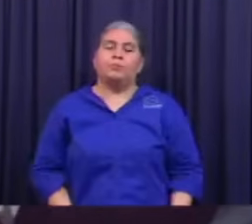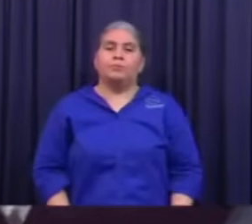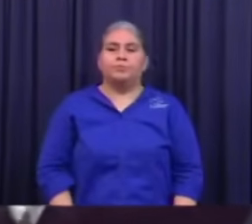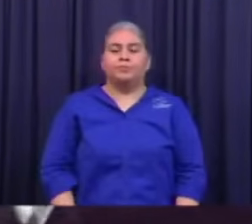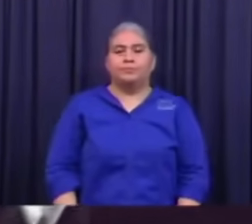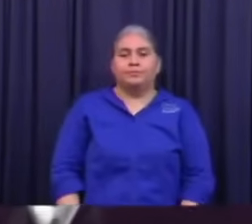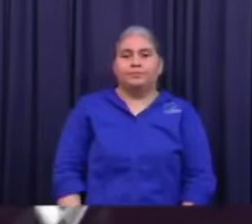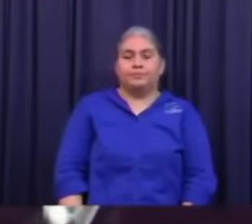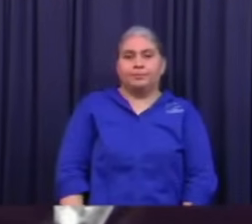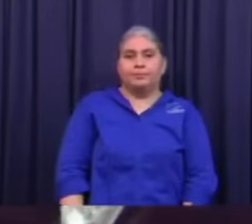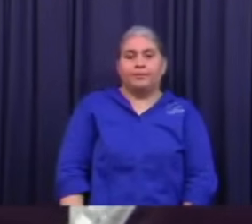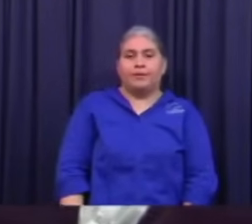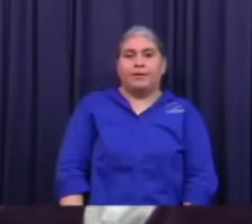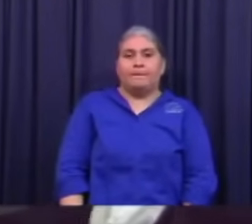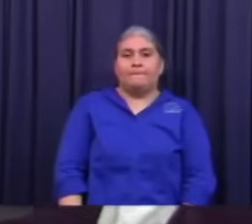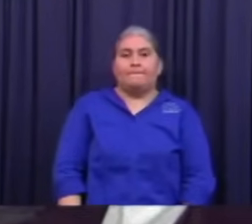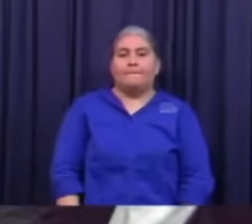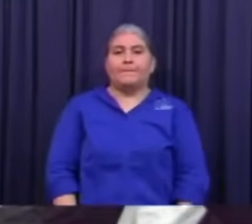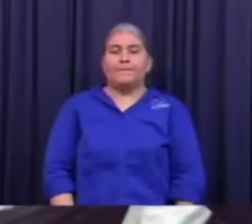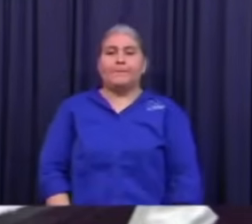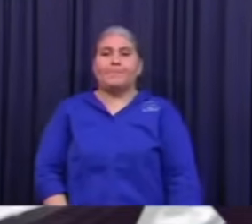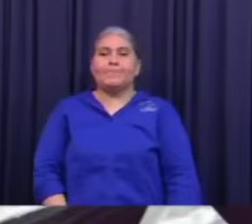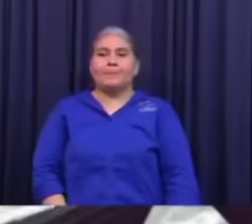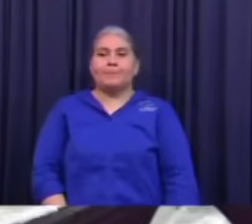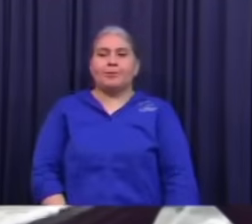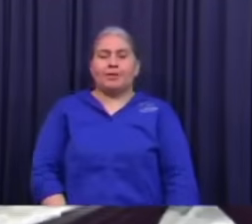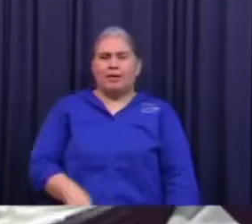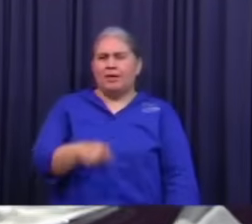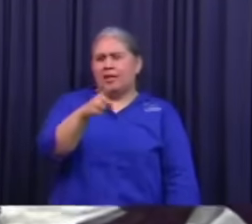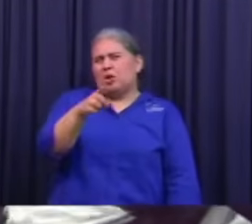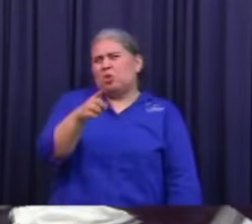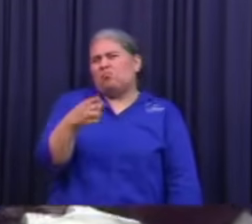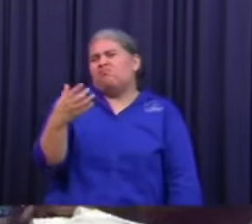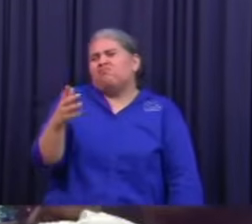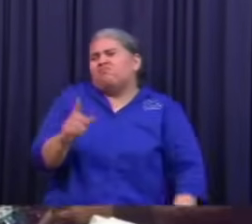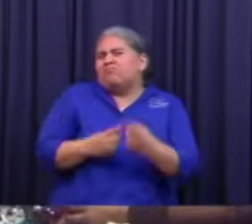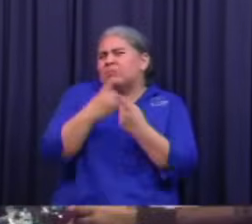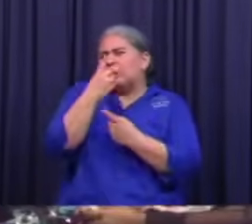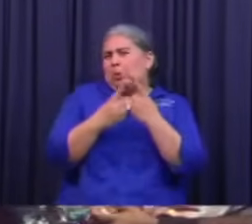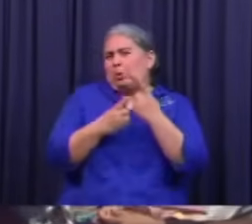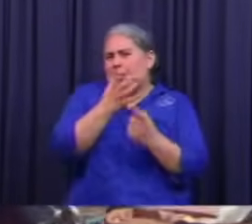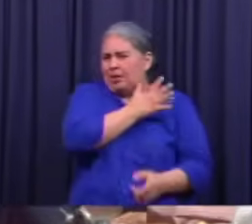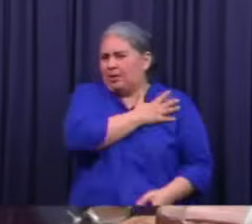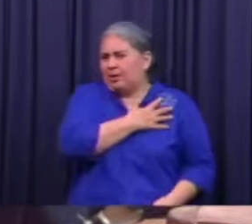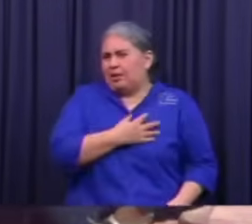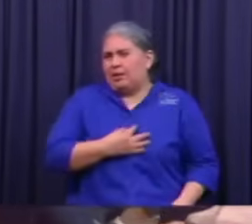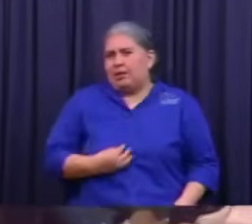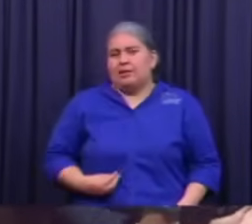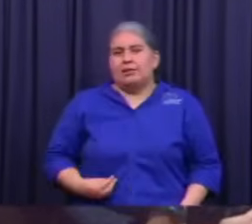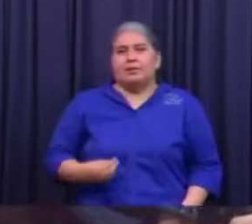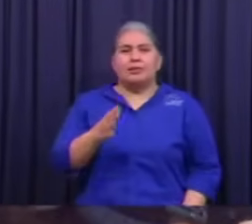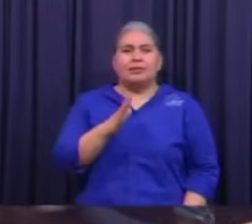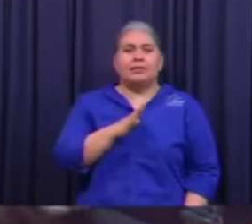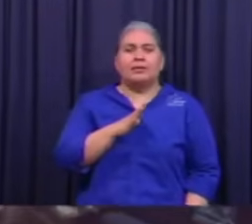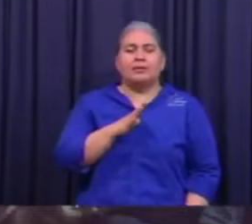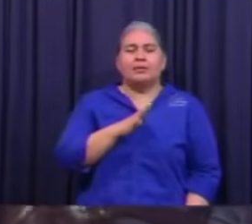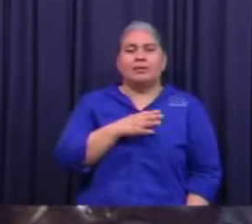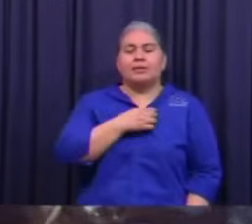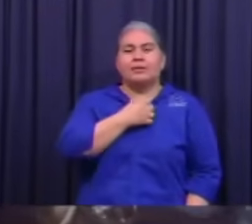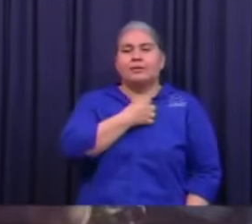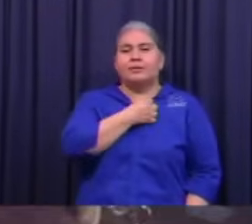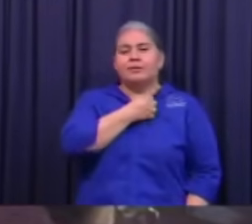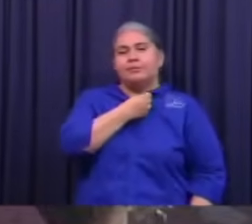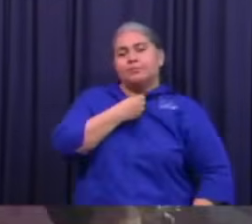porque Bueno cualquier cosa puede ser pero si es procedente del mundo si estás triste digamos porque perdiste un ser amado y era